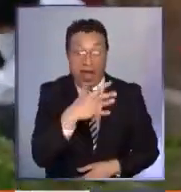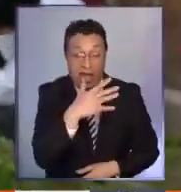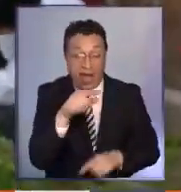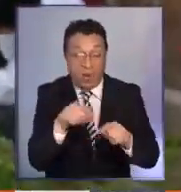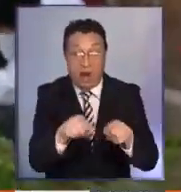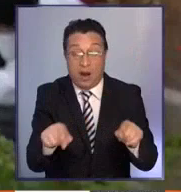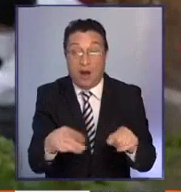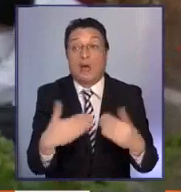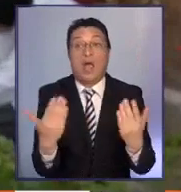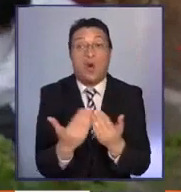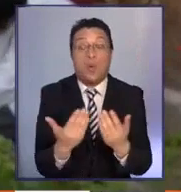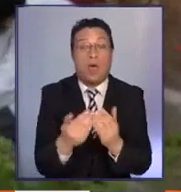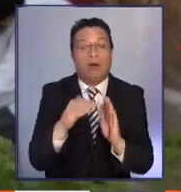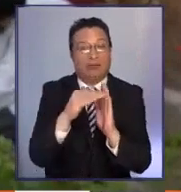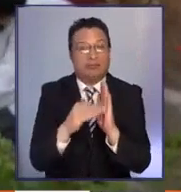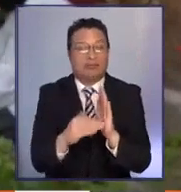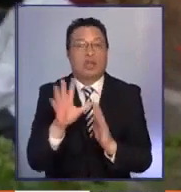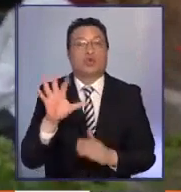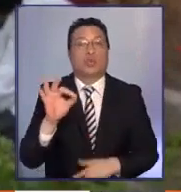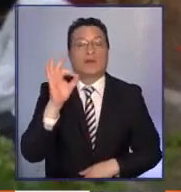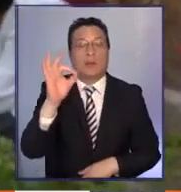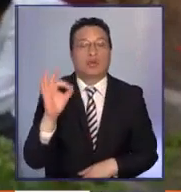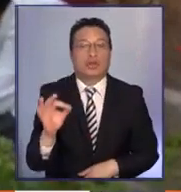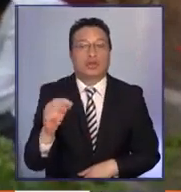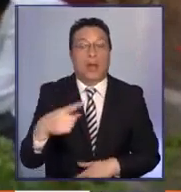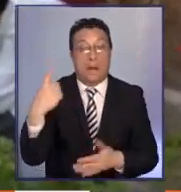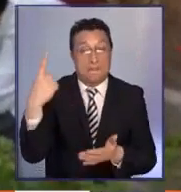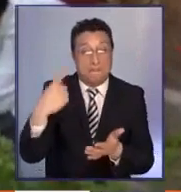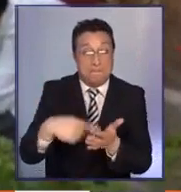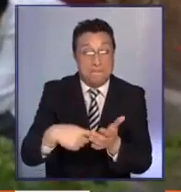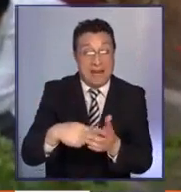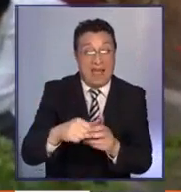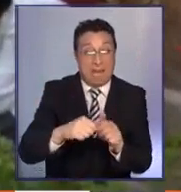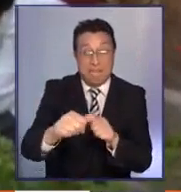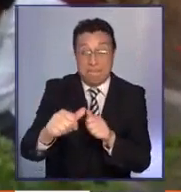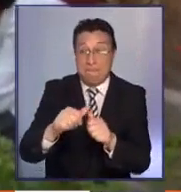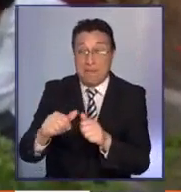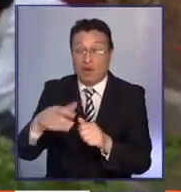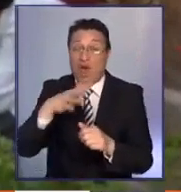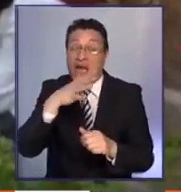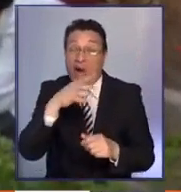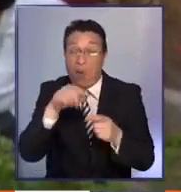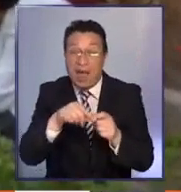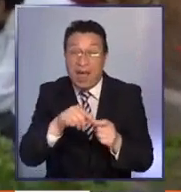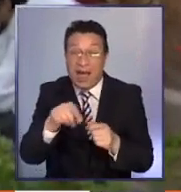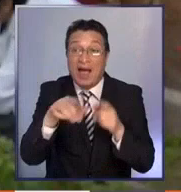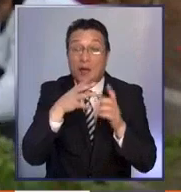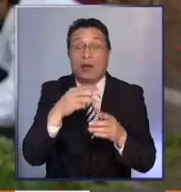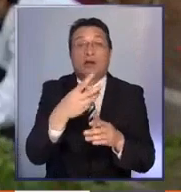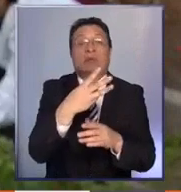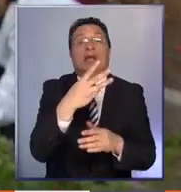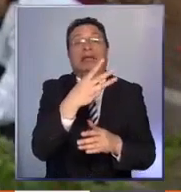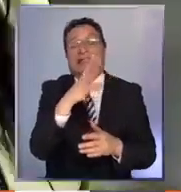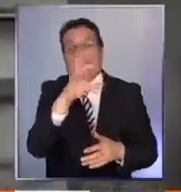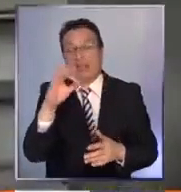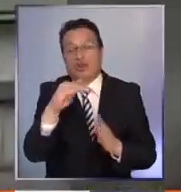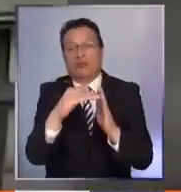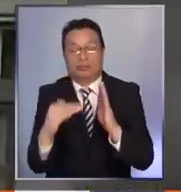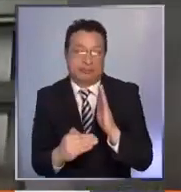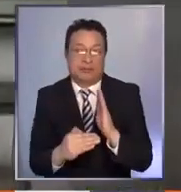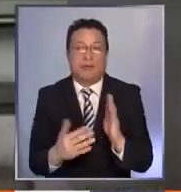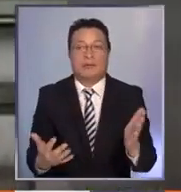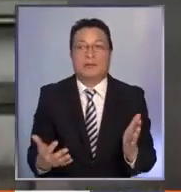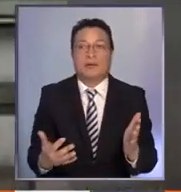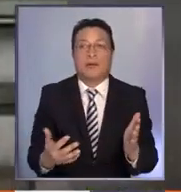escuela han bajado el 50%. De 1.000 metros cúbicos hemos bajado a un promedio de 500 metros cúbicos anuales. Y